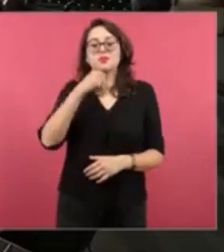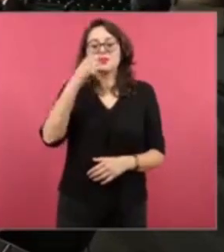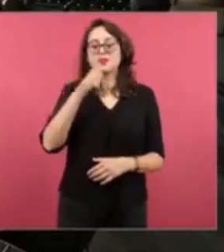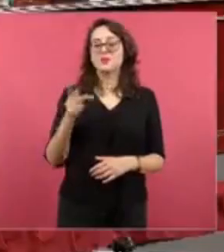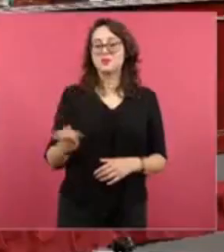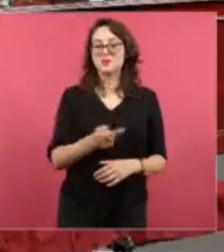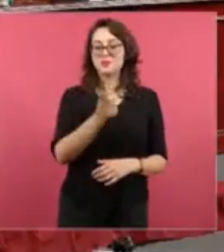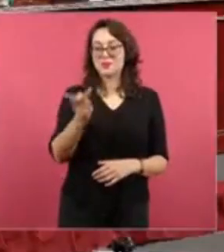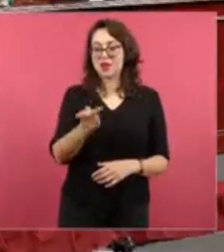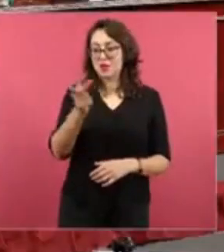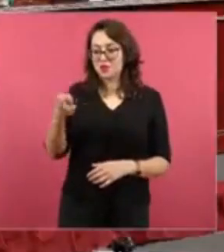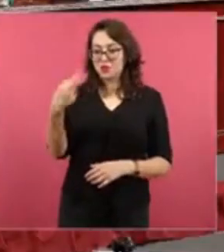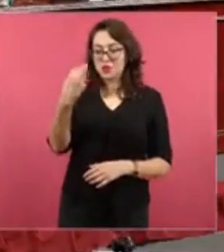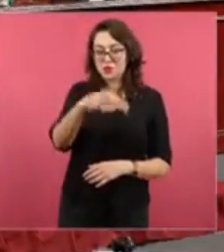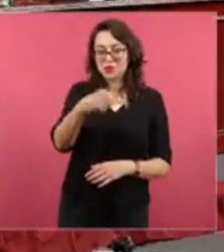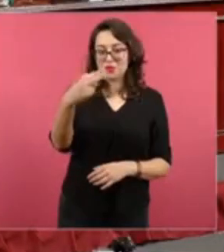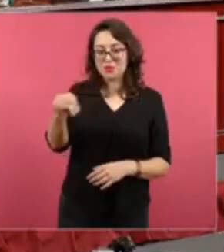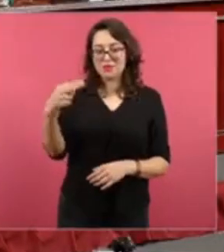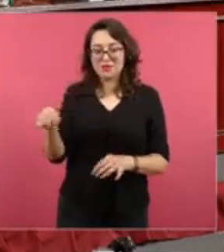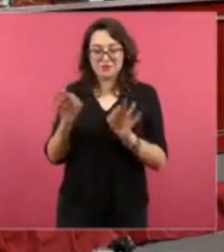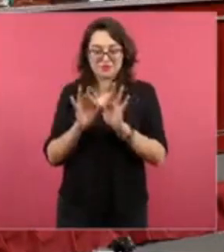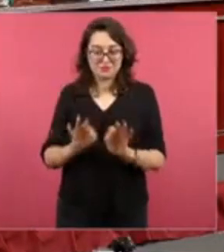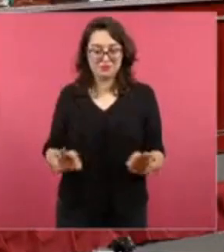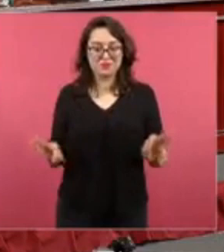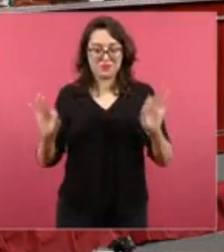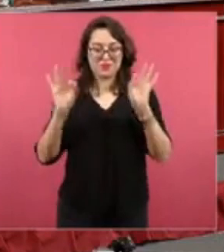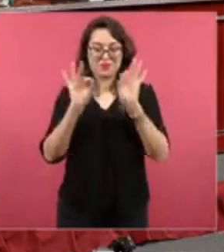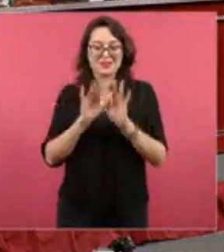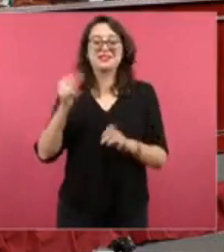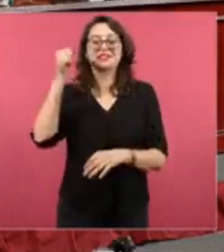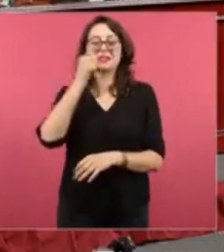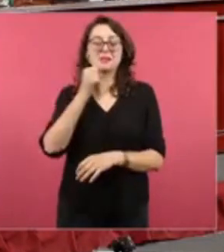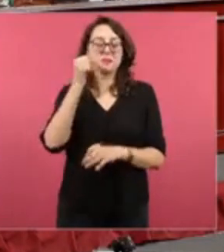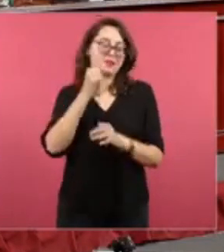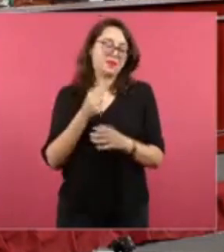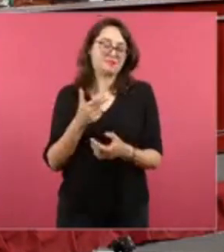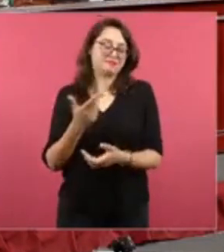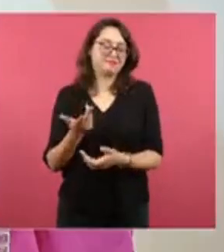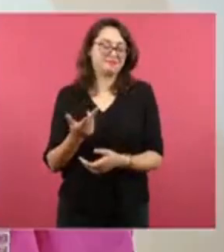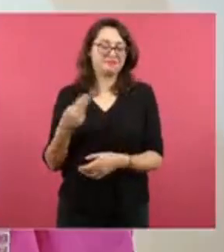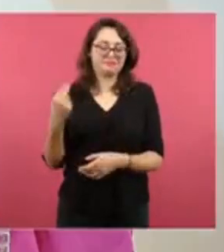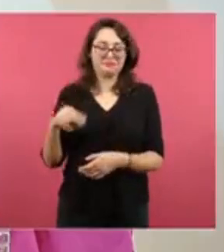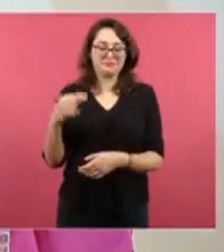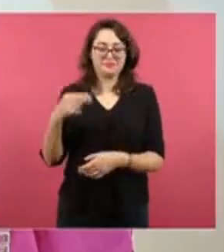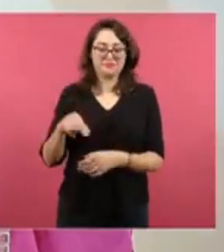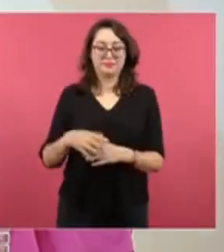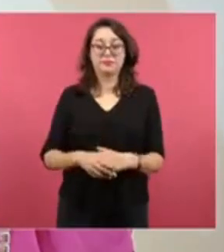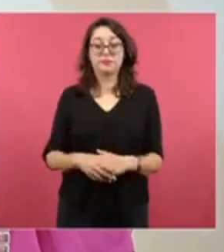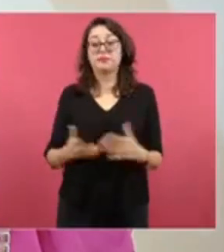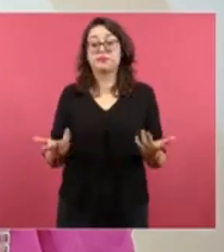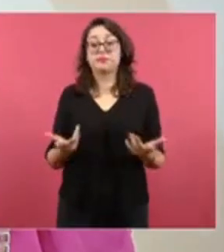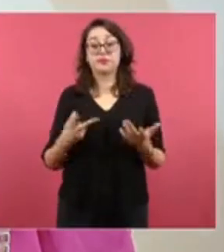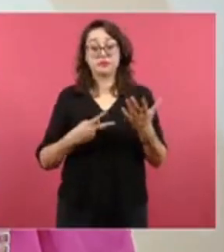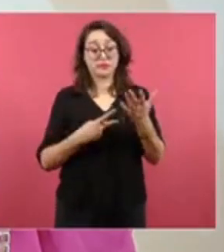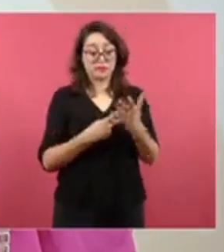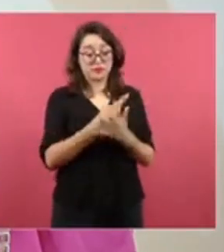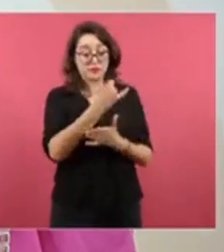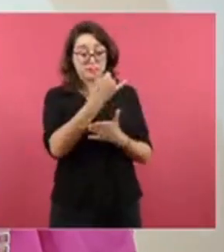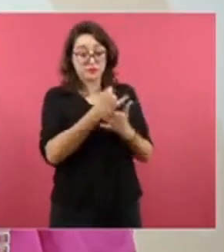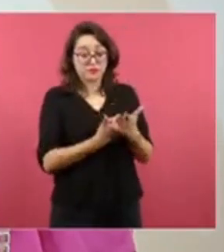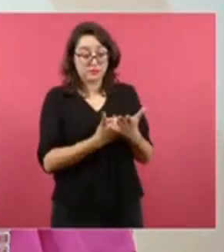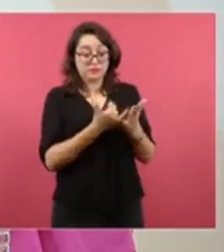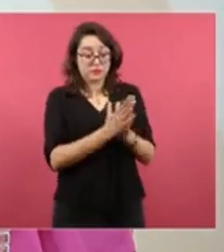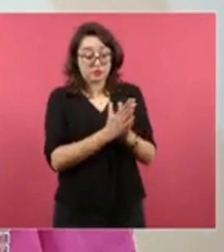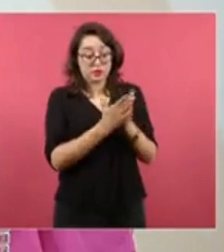porque, bueno, el nombre forma parte de esta integridad del estudiante. Mire, estos proyectos no se han aplicado, ¿no? A los